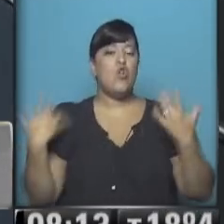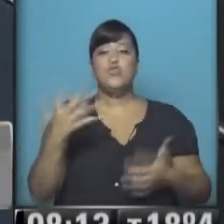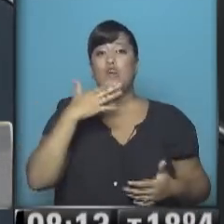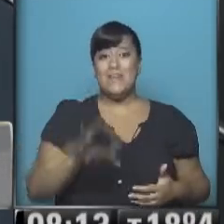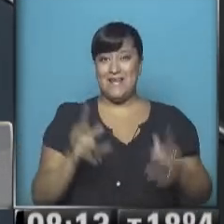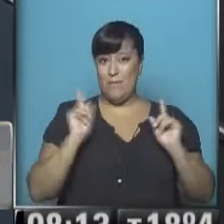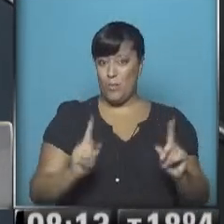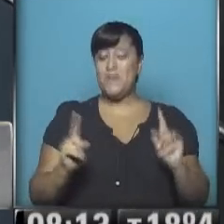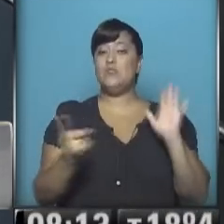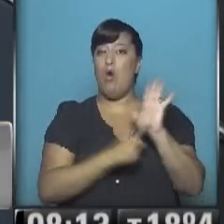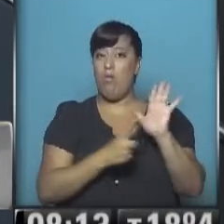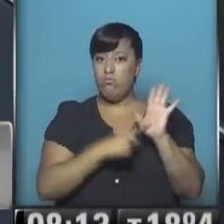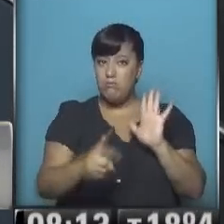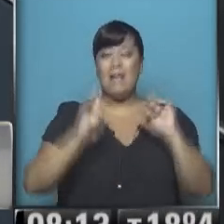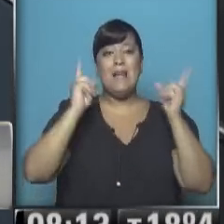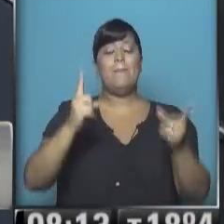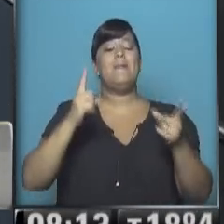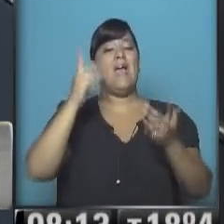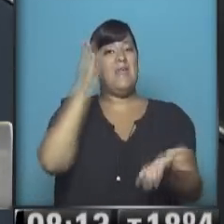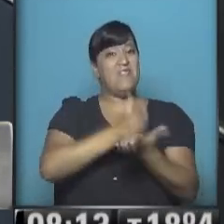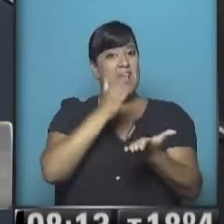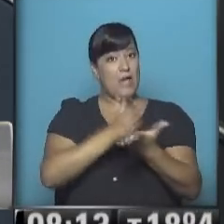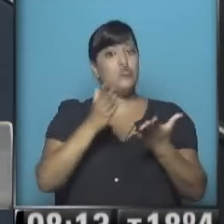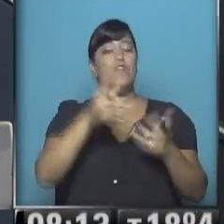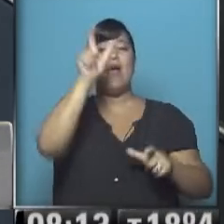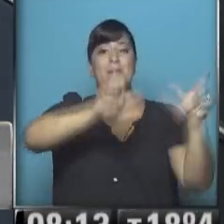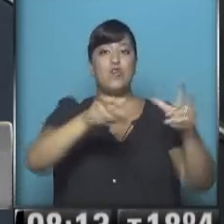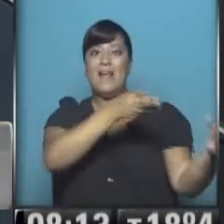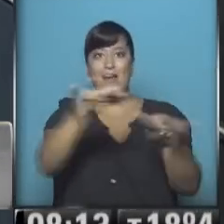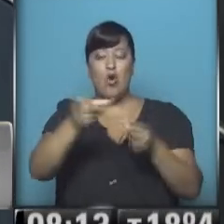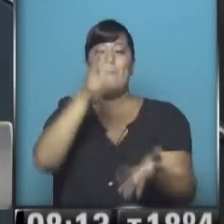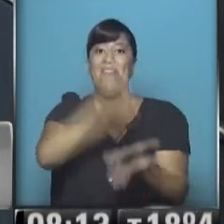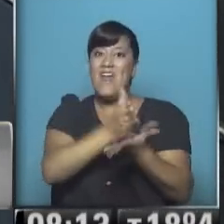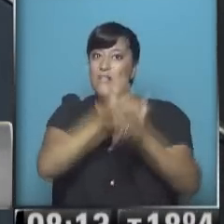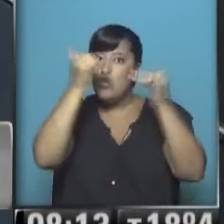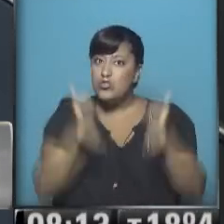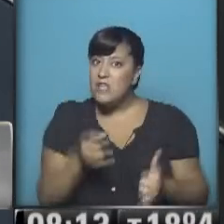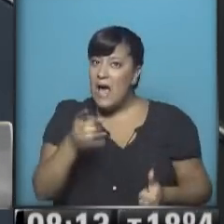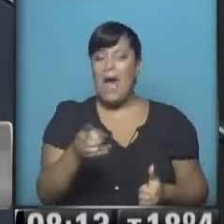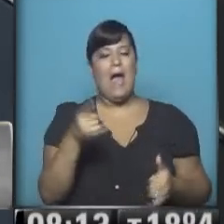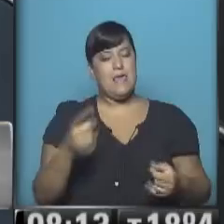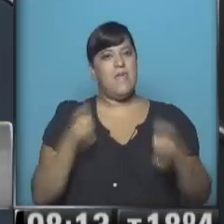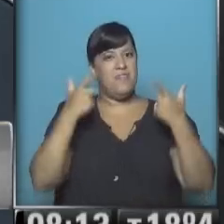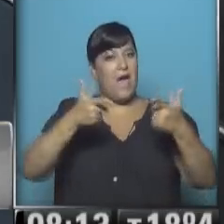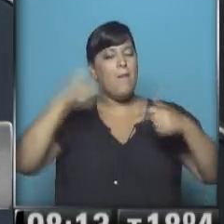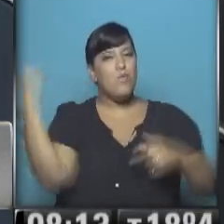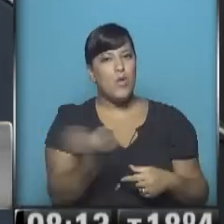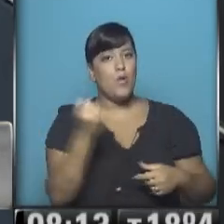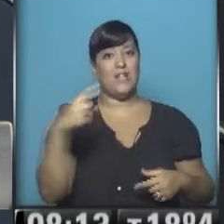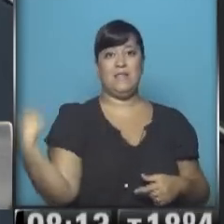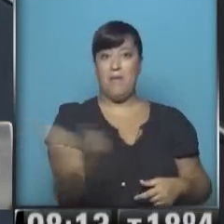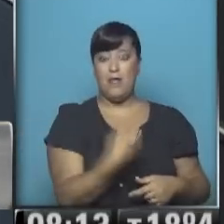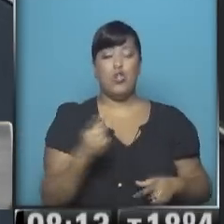marco jurídico junto a la defensa de los derechos del consumidor obviamente constituyen aportes muy significativos lo mismo